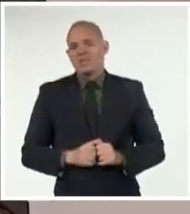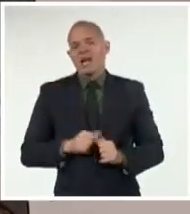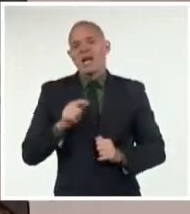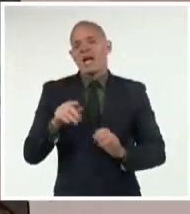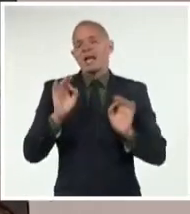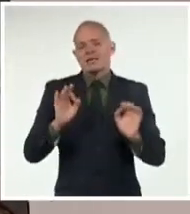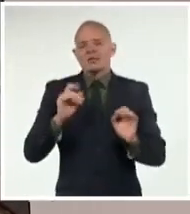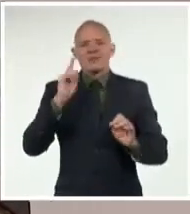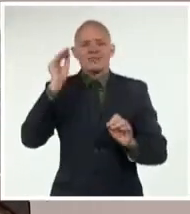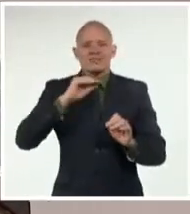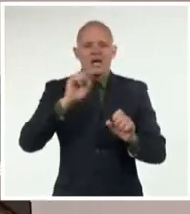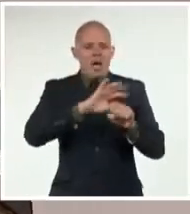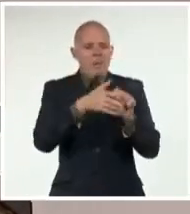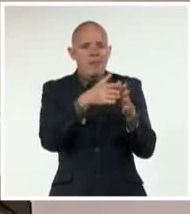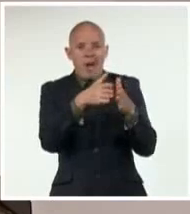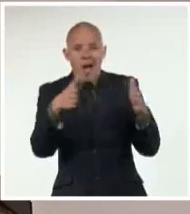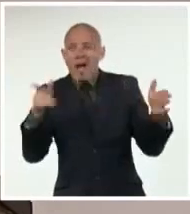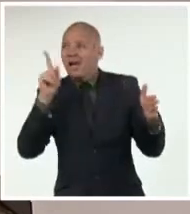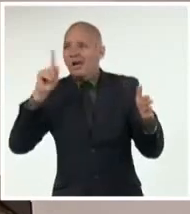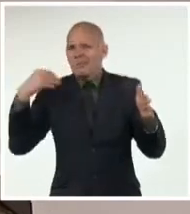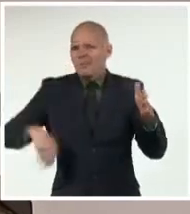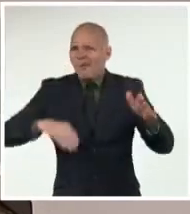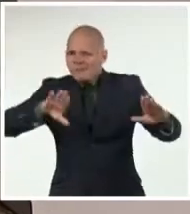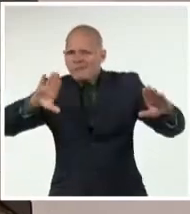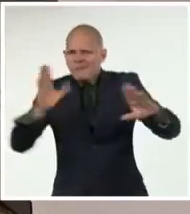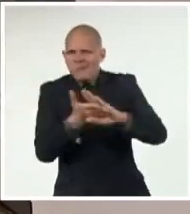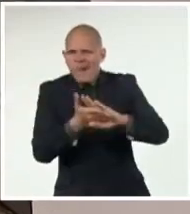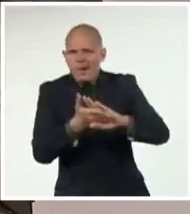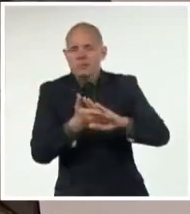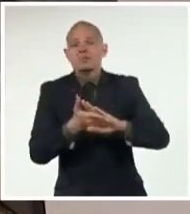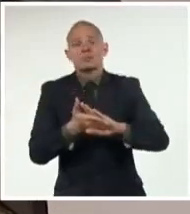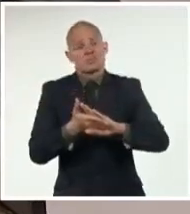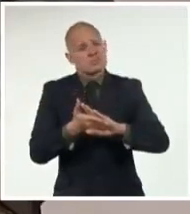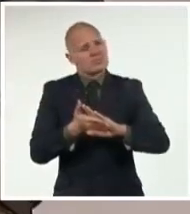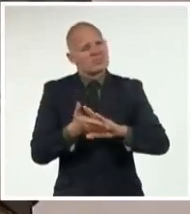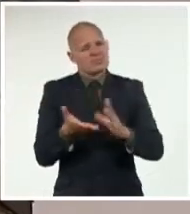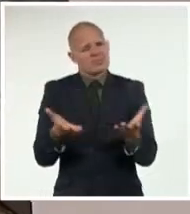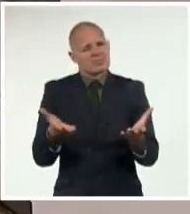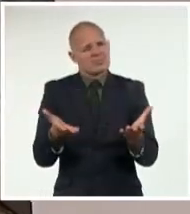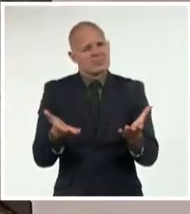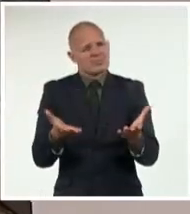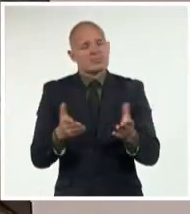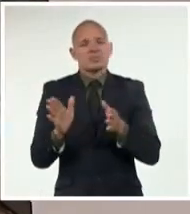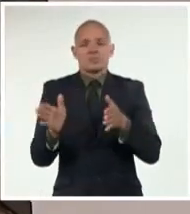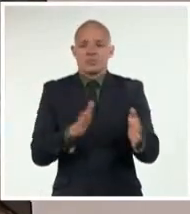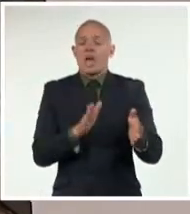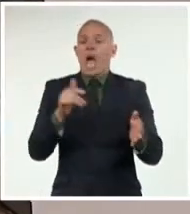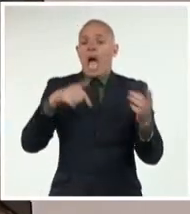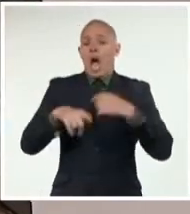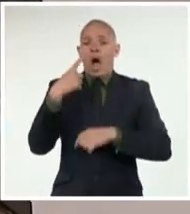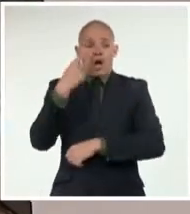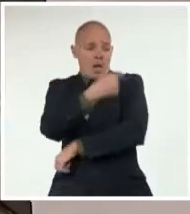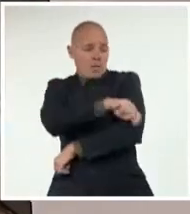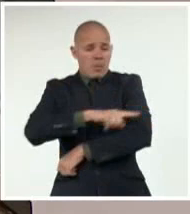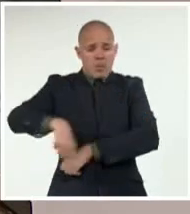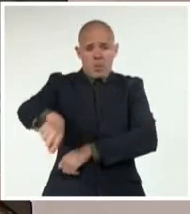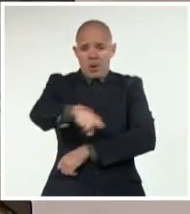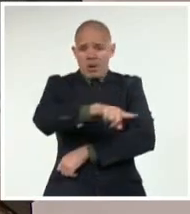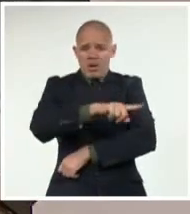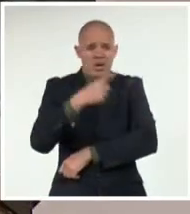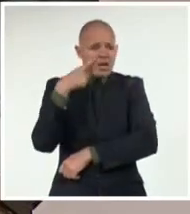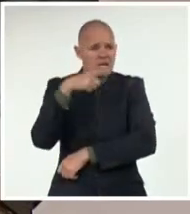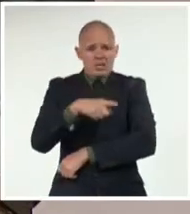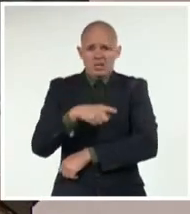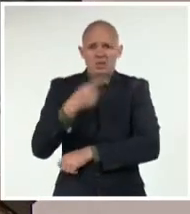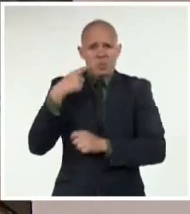oportunista durante los momentos que enfrentamos la pandemia. El pueblo cubano no cedió tampoco